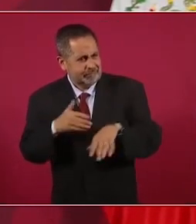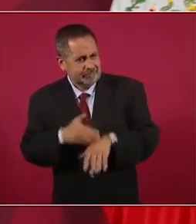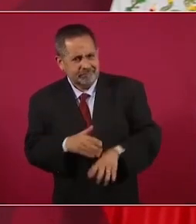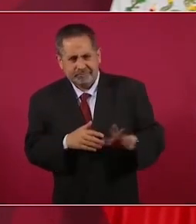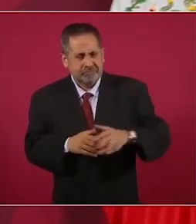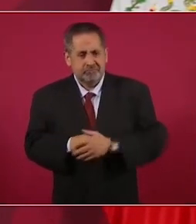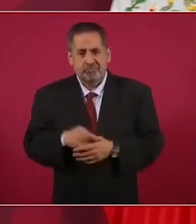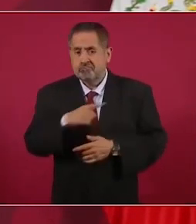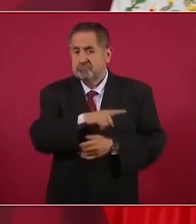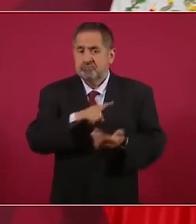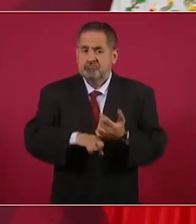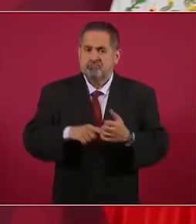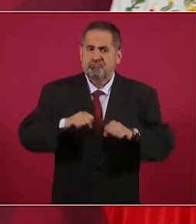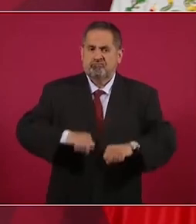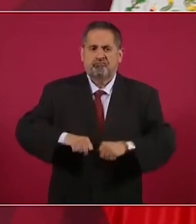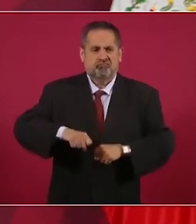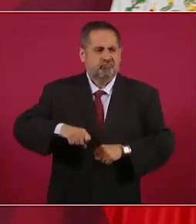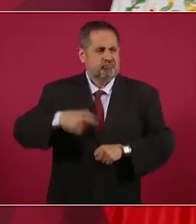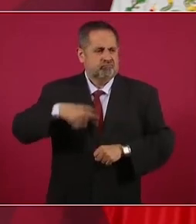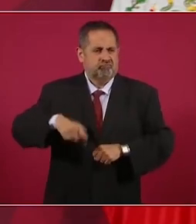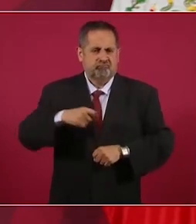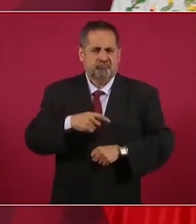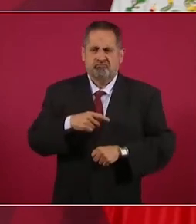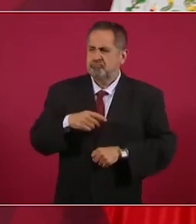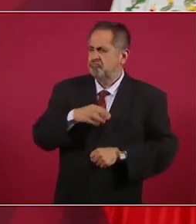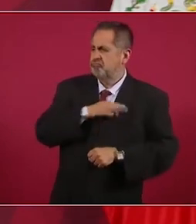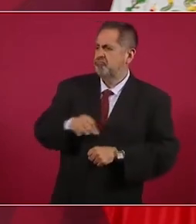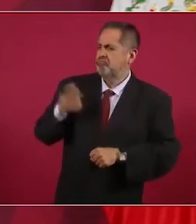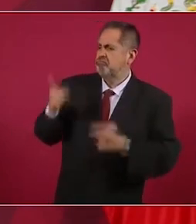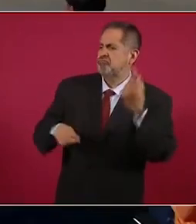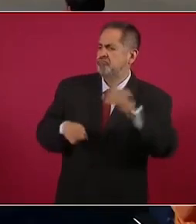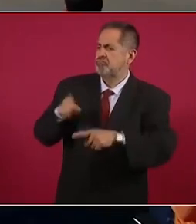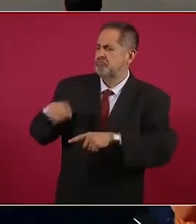el poder de estas gentes. Y